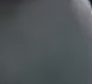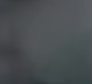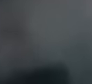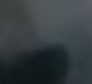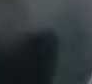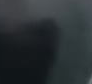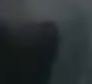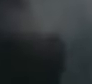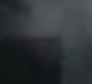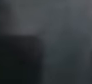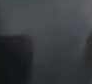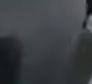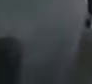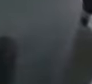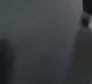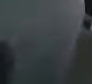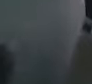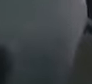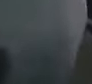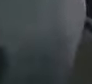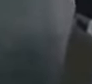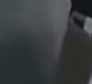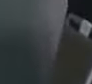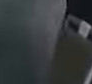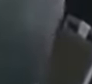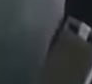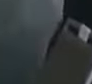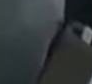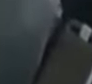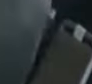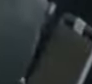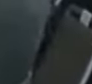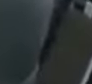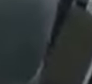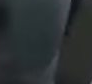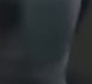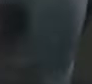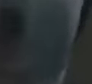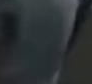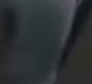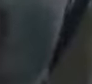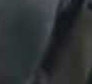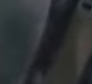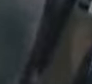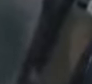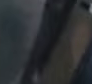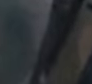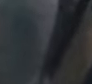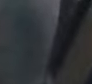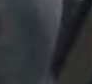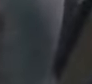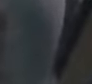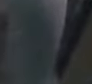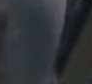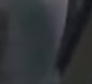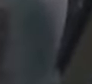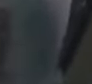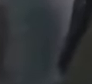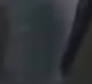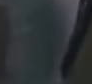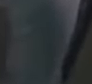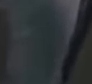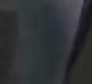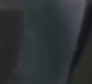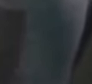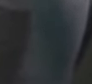98.16% en todo el territorio nacional, lo cual, bueno, como bien decía también el presidente del máximo ente comicial, Elvis Amoroso,